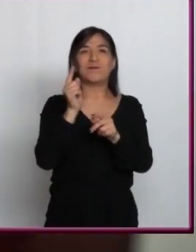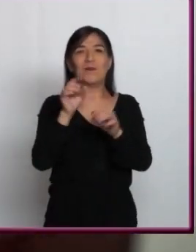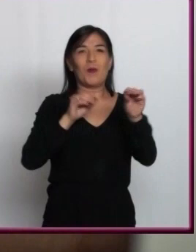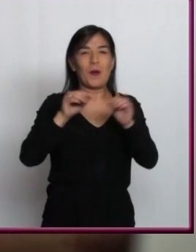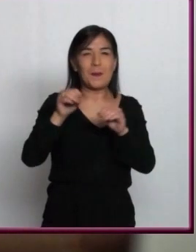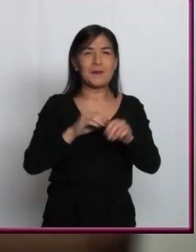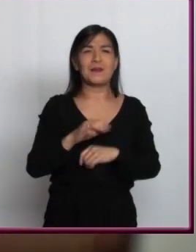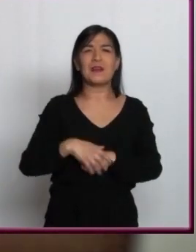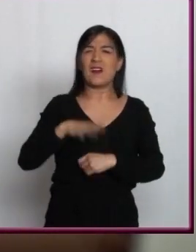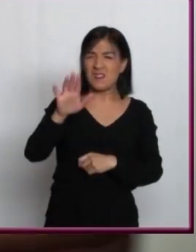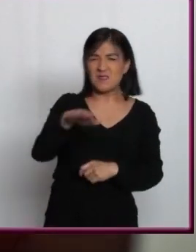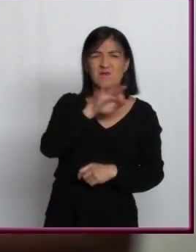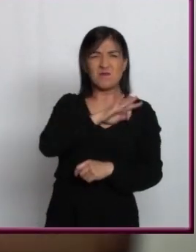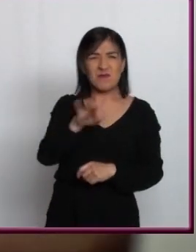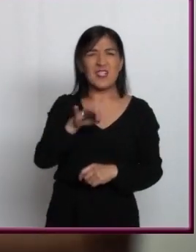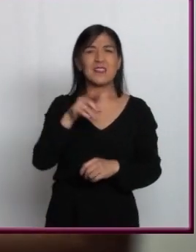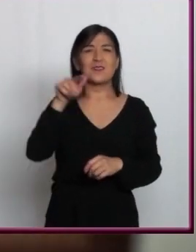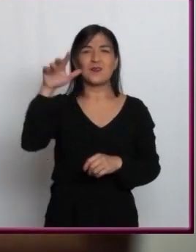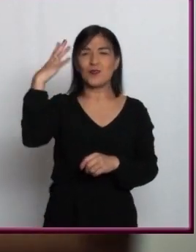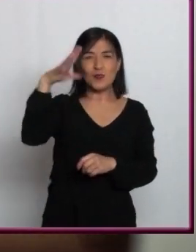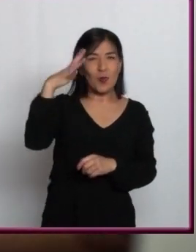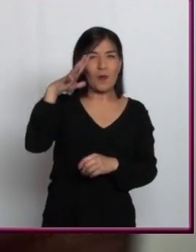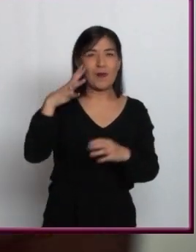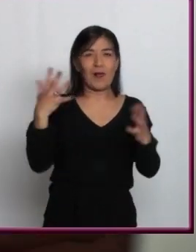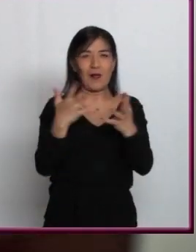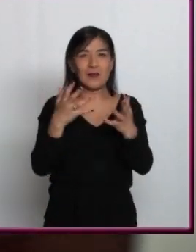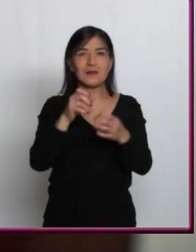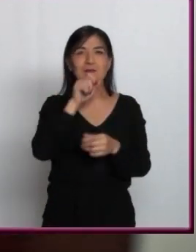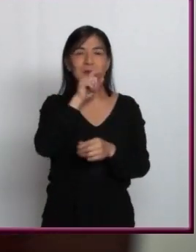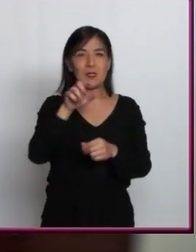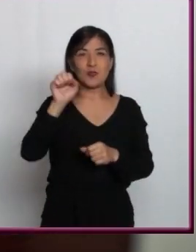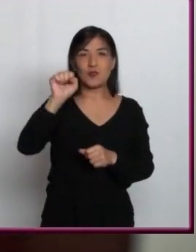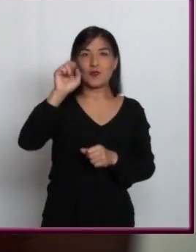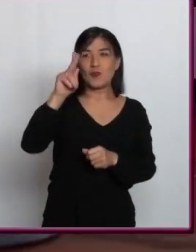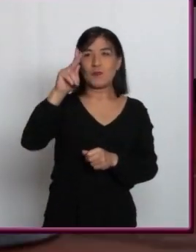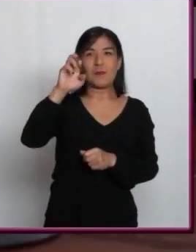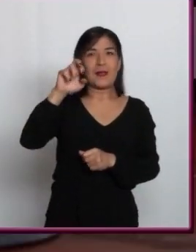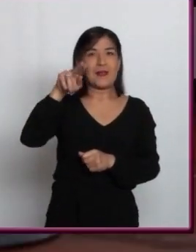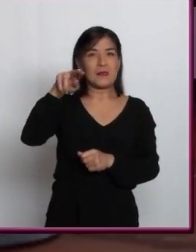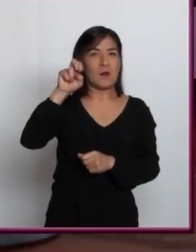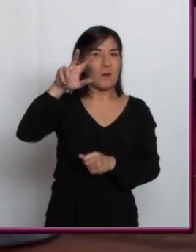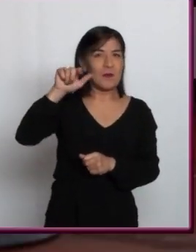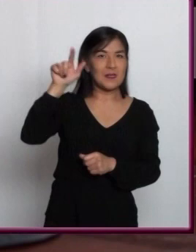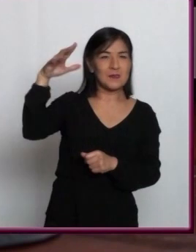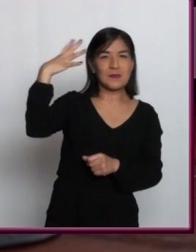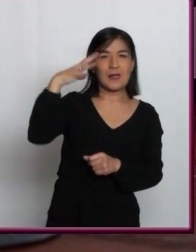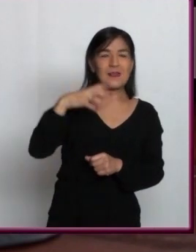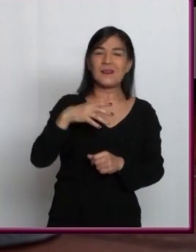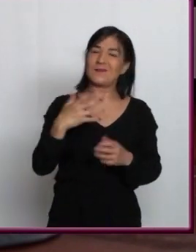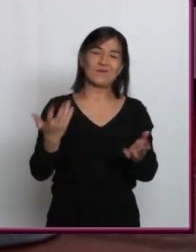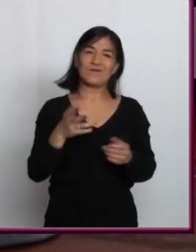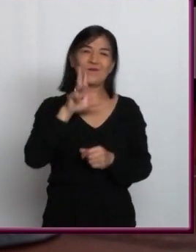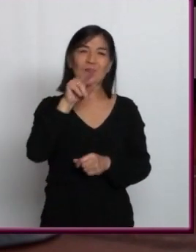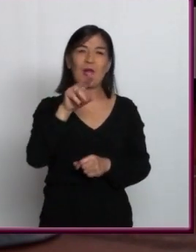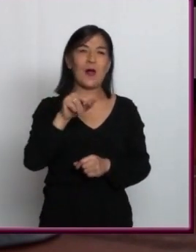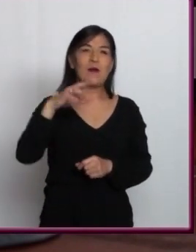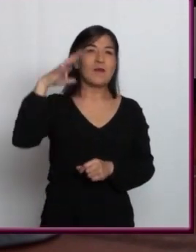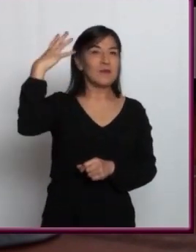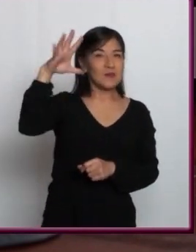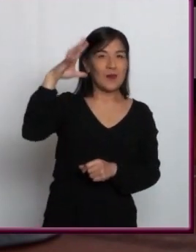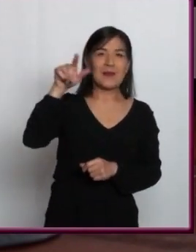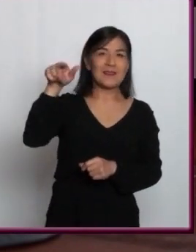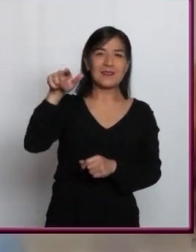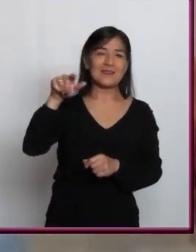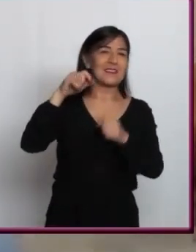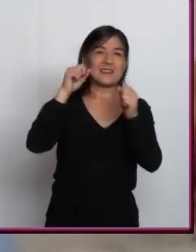es posible que el Sol llegue a ser una supernova? No, por la masa del Sol estamos